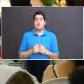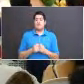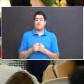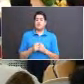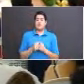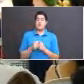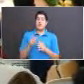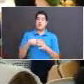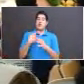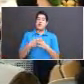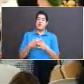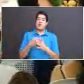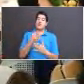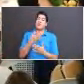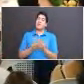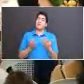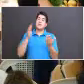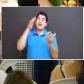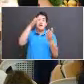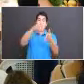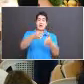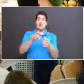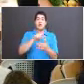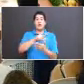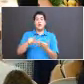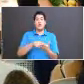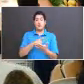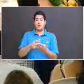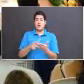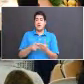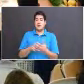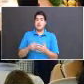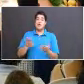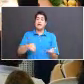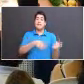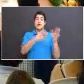Y cuando llegaron a la otra terminal, habían muerto frisados.